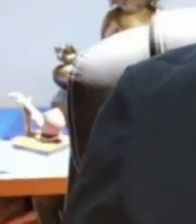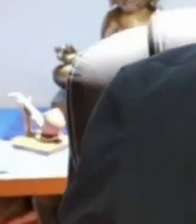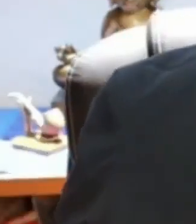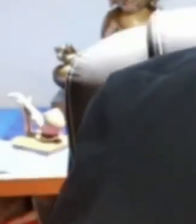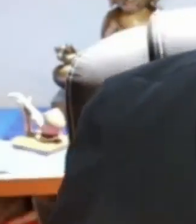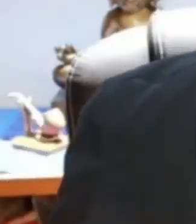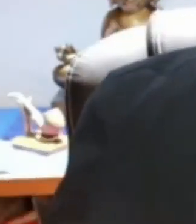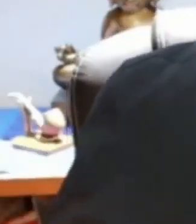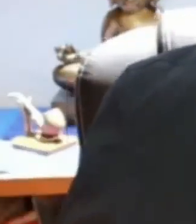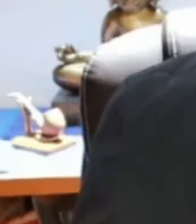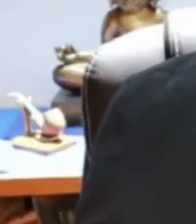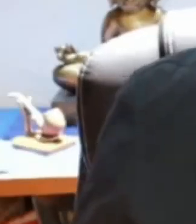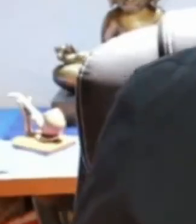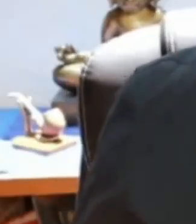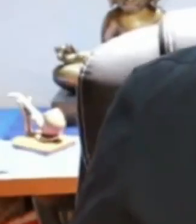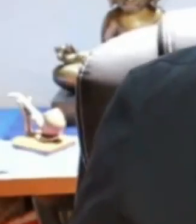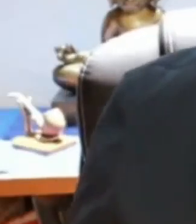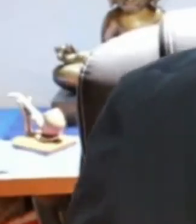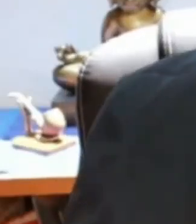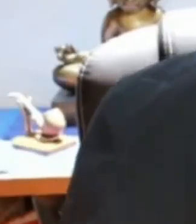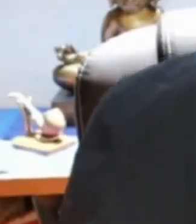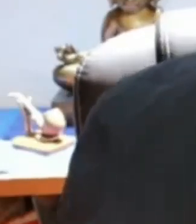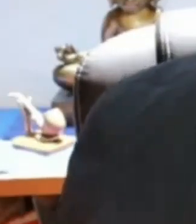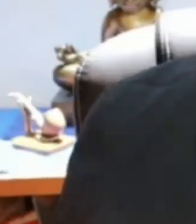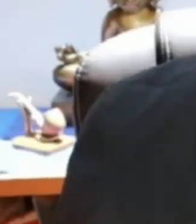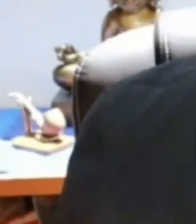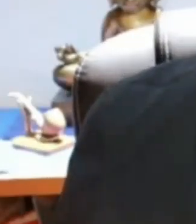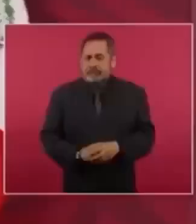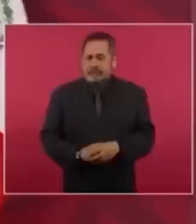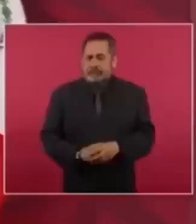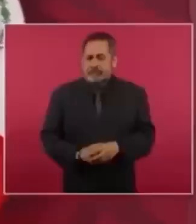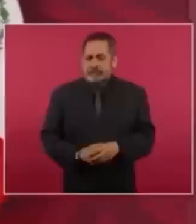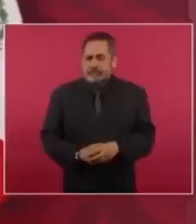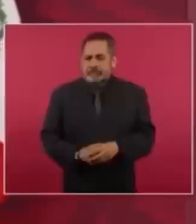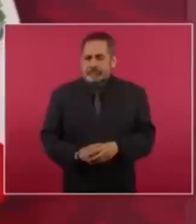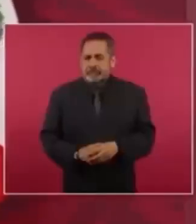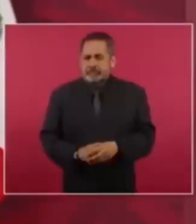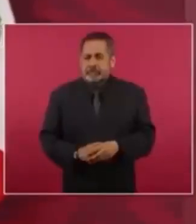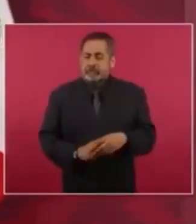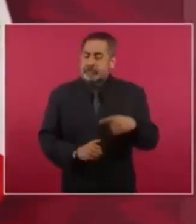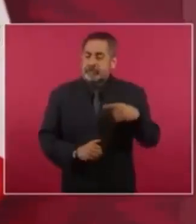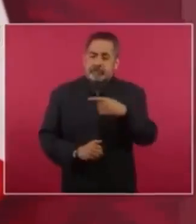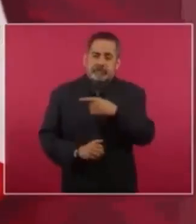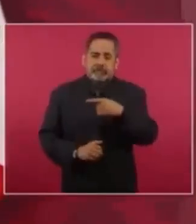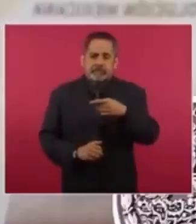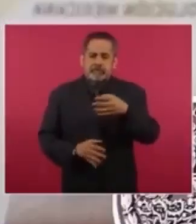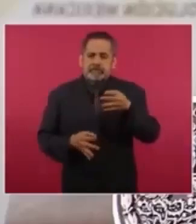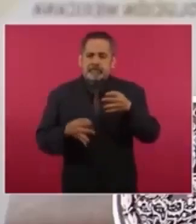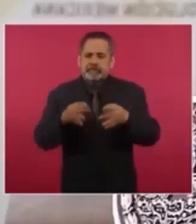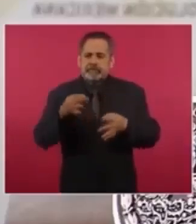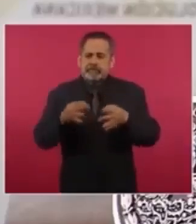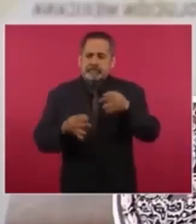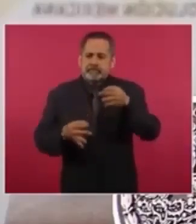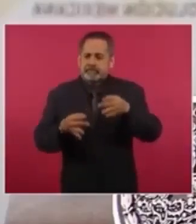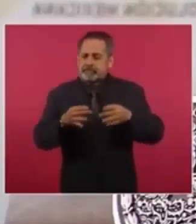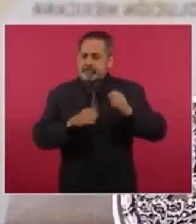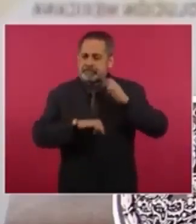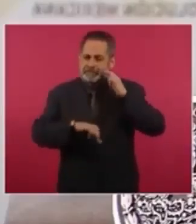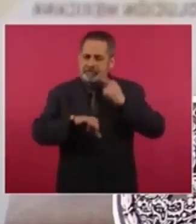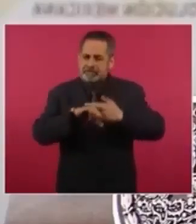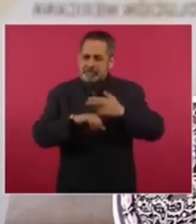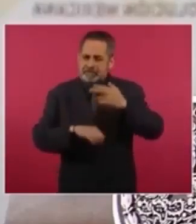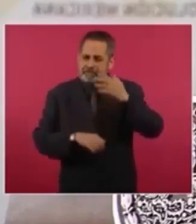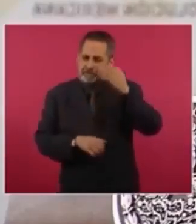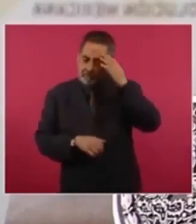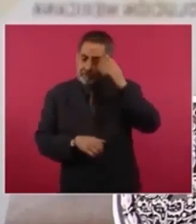a los principales hallazgos que encontró esta Comisión de la Verdad. El primer ministro de Israel se ha portado muy bien, me mandó